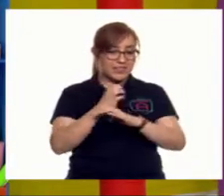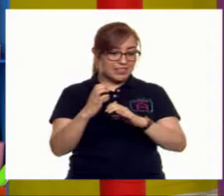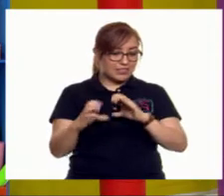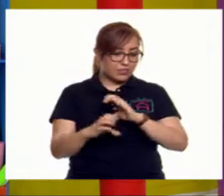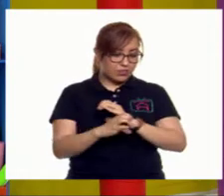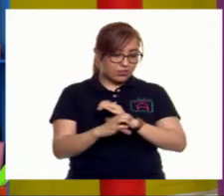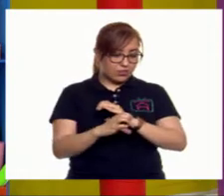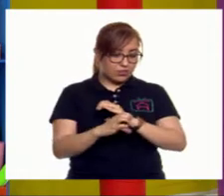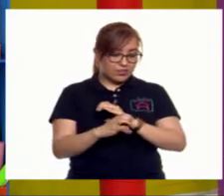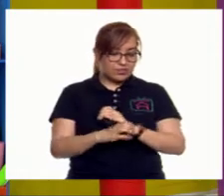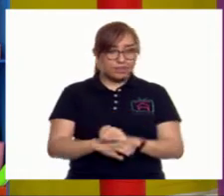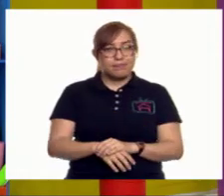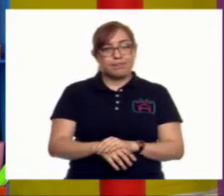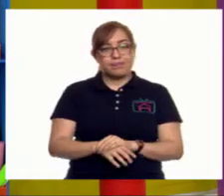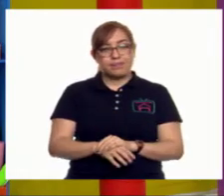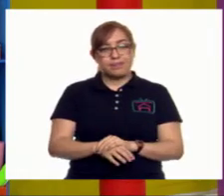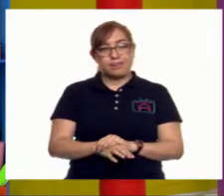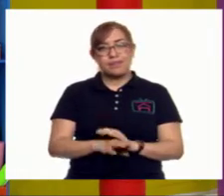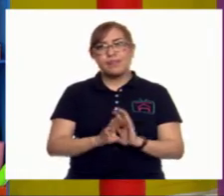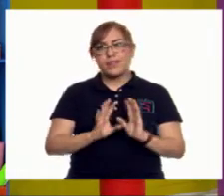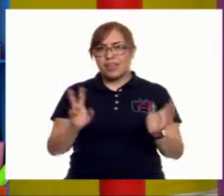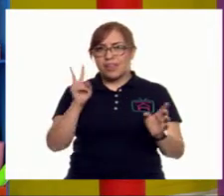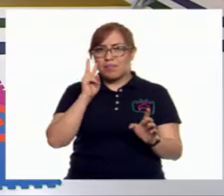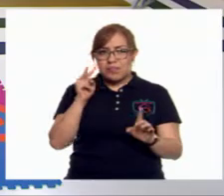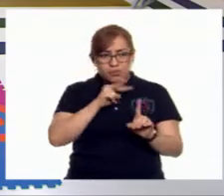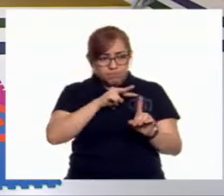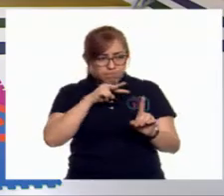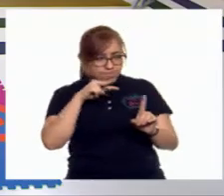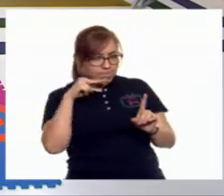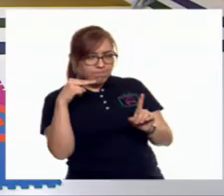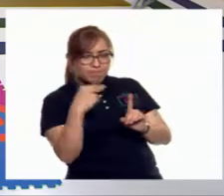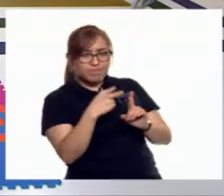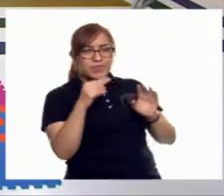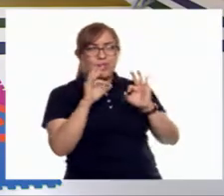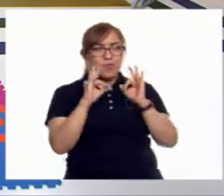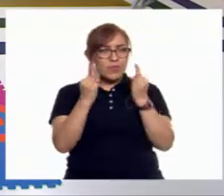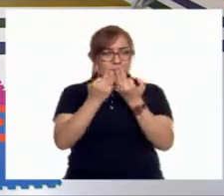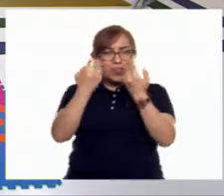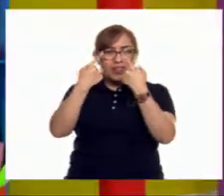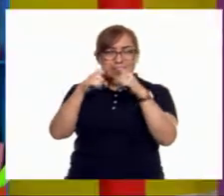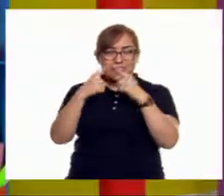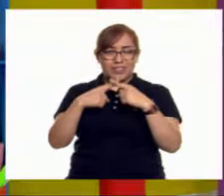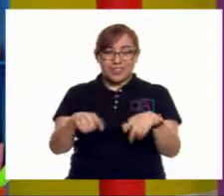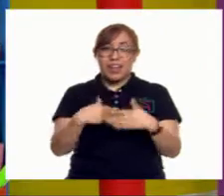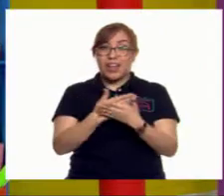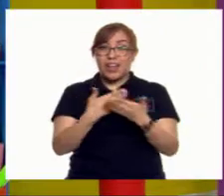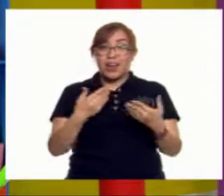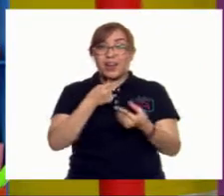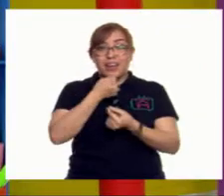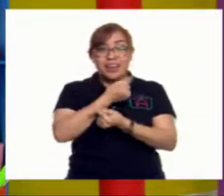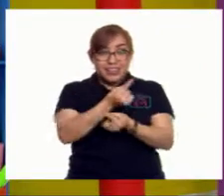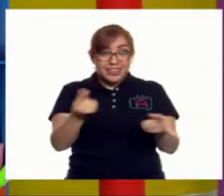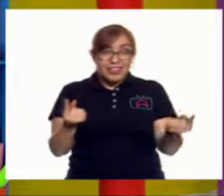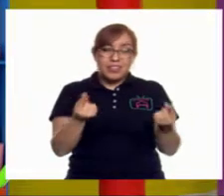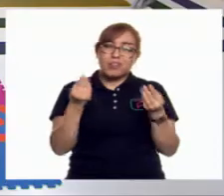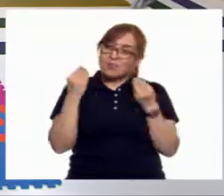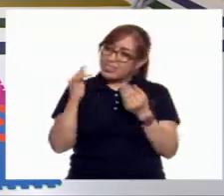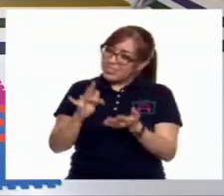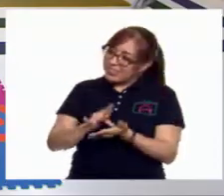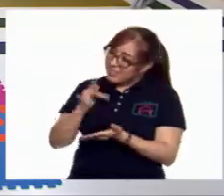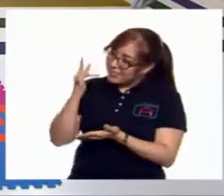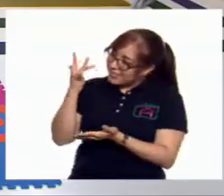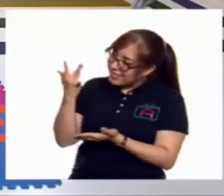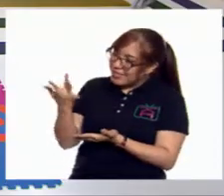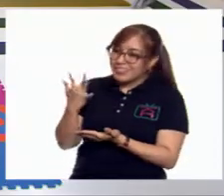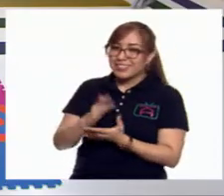además lo vimos de distintos ángulos, ¿verdad? Así es. Pues por lo tanto, las niñas, los niños y yo te lo agradecemos